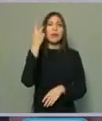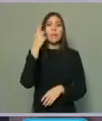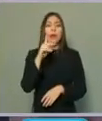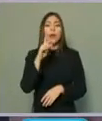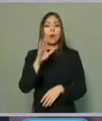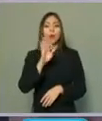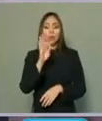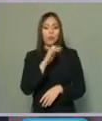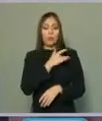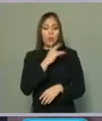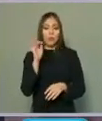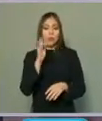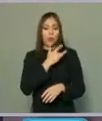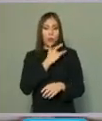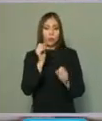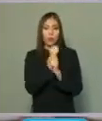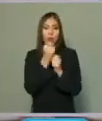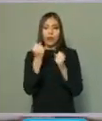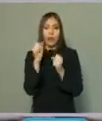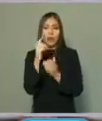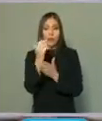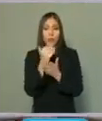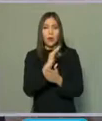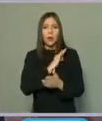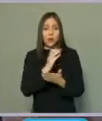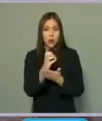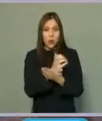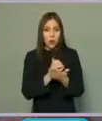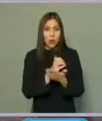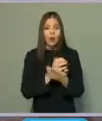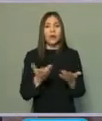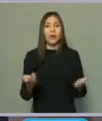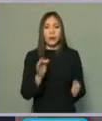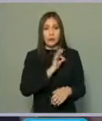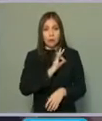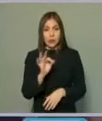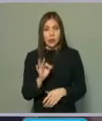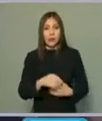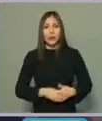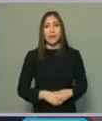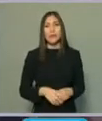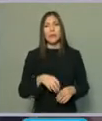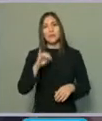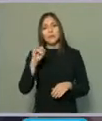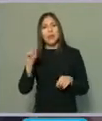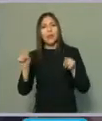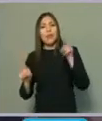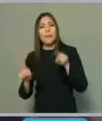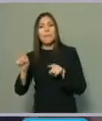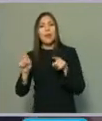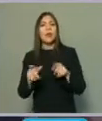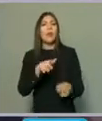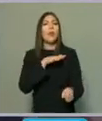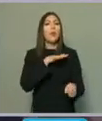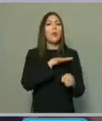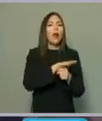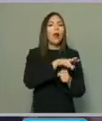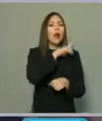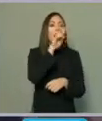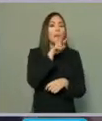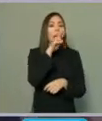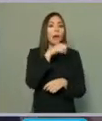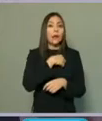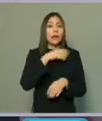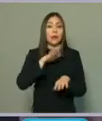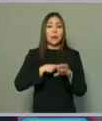infartada, la ubicación y la zona, ¿no? La ubicación me refiero, si es una de las arterias principales